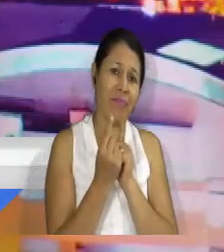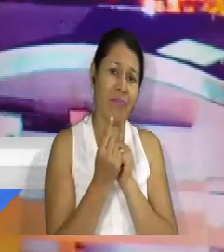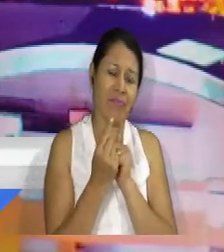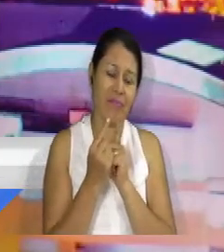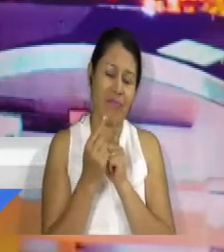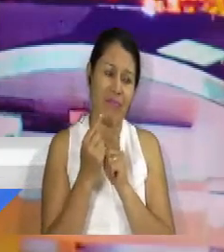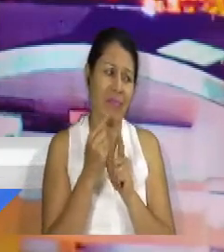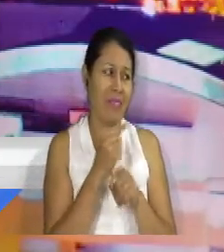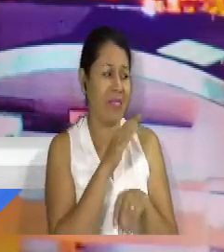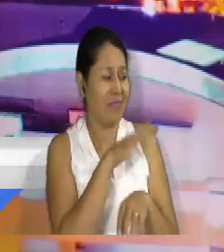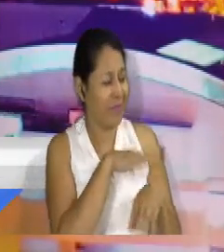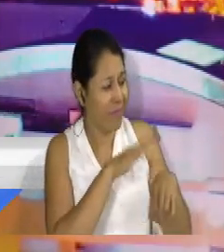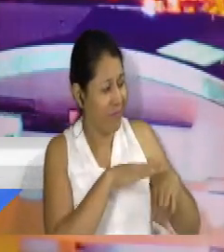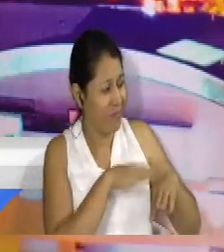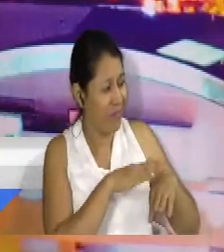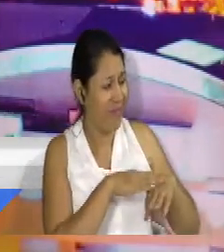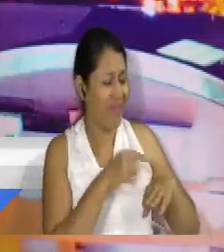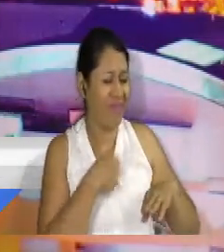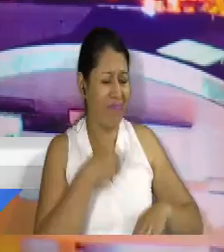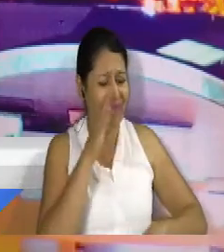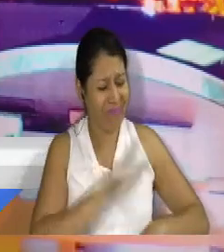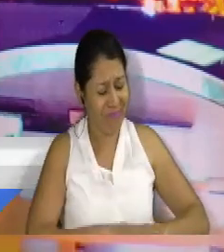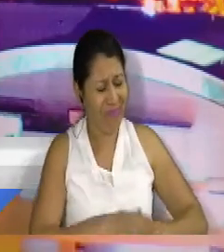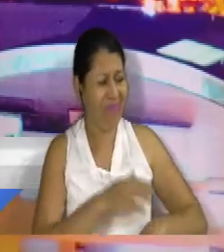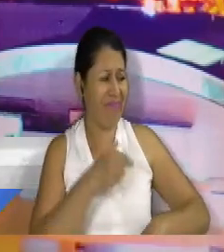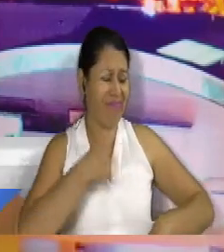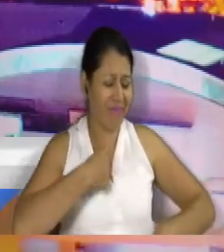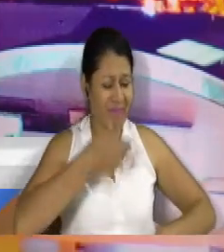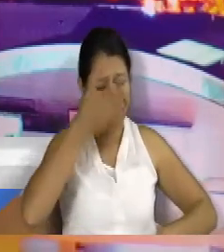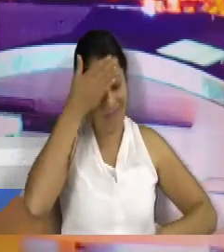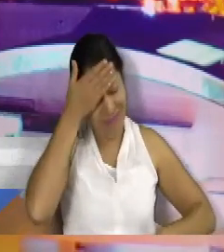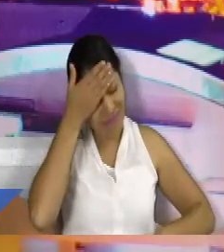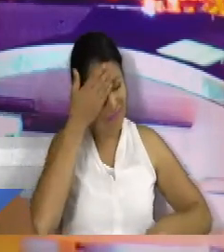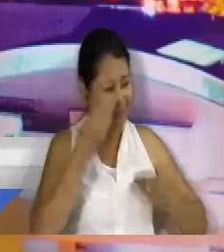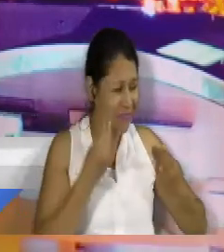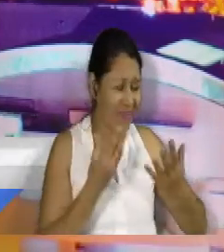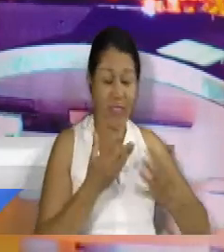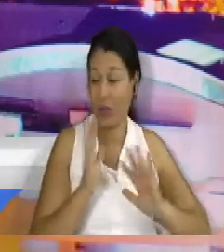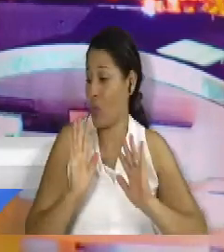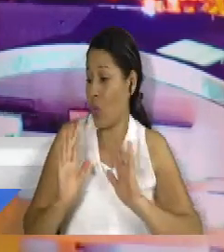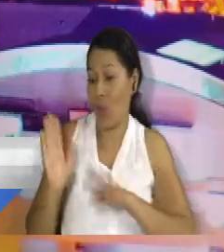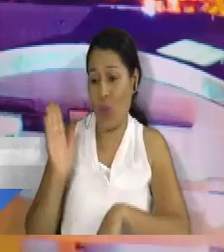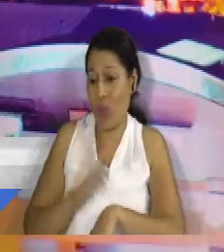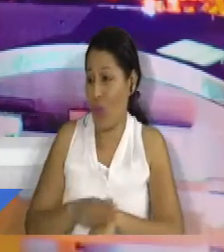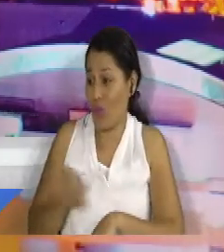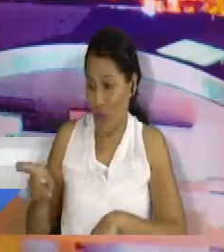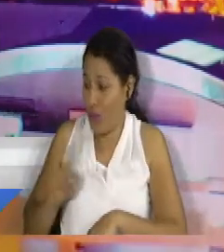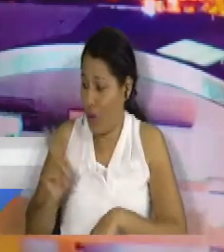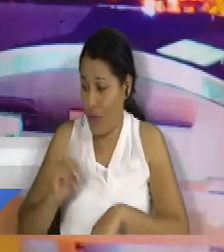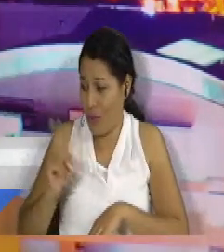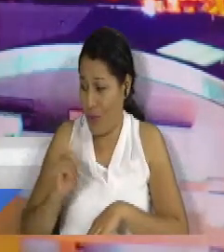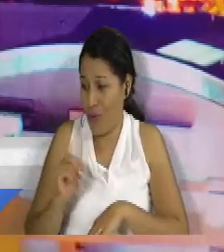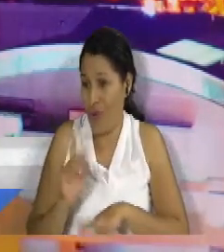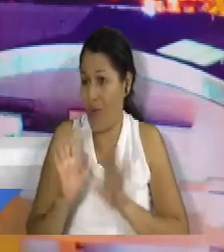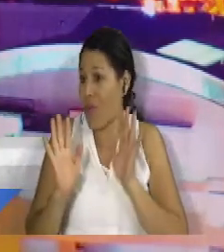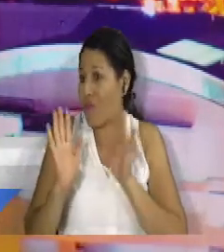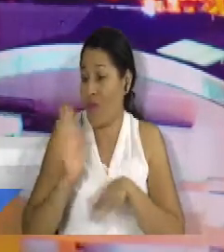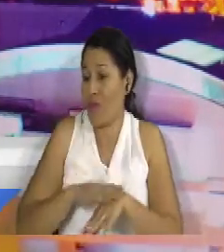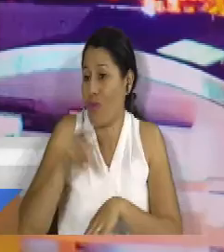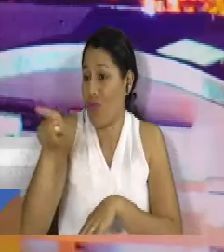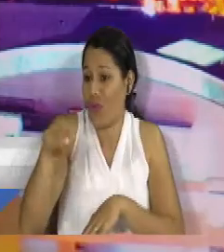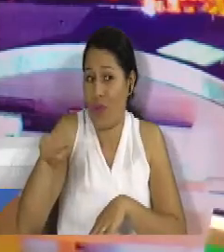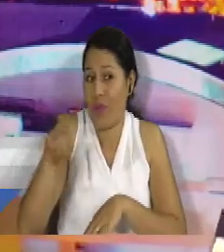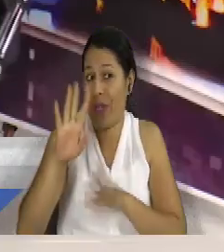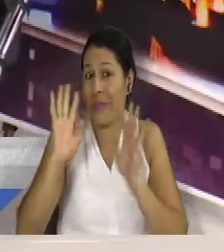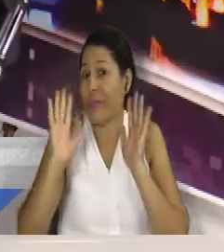es que yo me siento culpable. Y yo, no, porque no es su culpa. Ellos le hicieron una cotización así, cuando yo salga, pues me opero el otro, o quedaré tuerto, porque